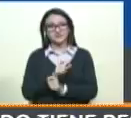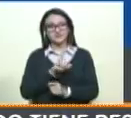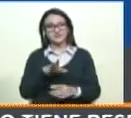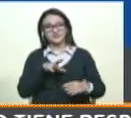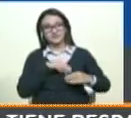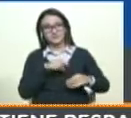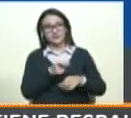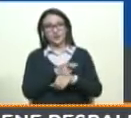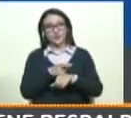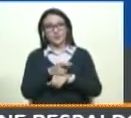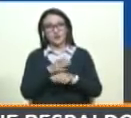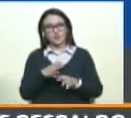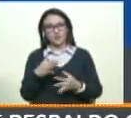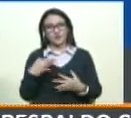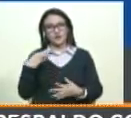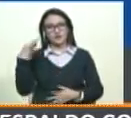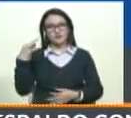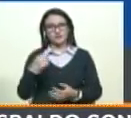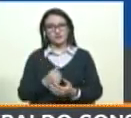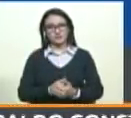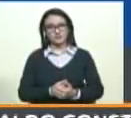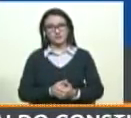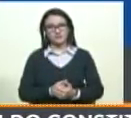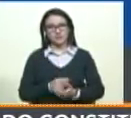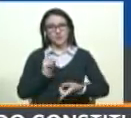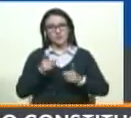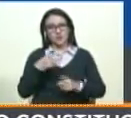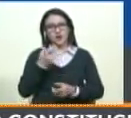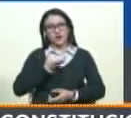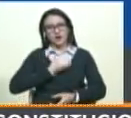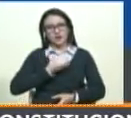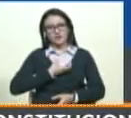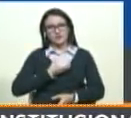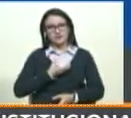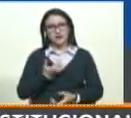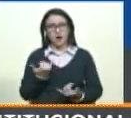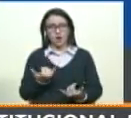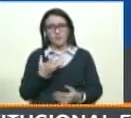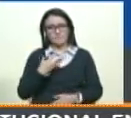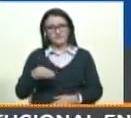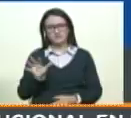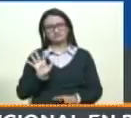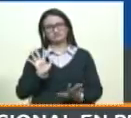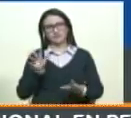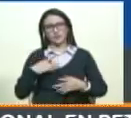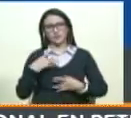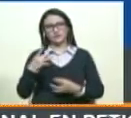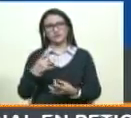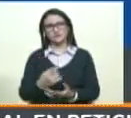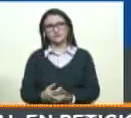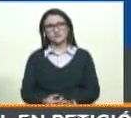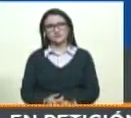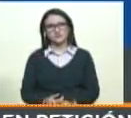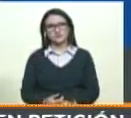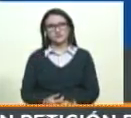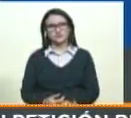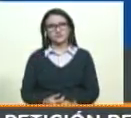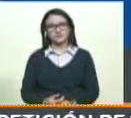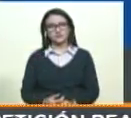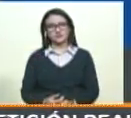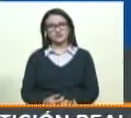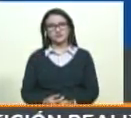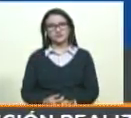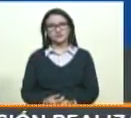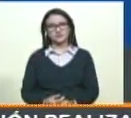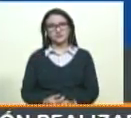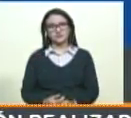los gobernadores electos, otros que si las alcaldías, y ahora es con el presidente. No nos interesa, no nos interesa lo que opinen